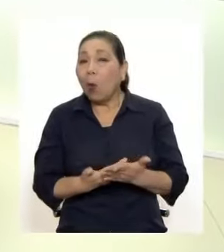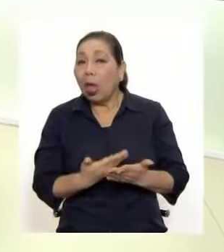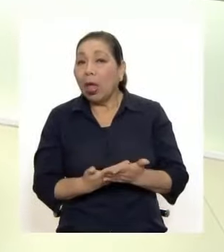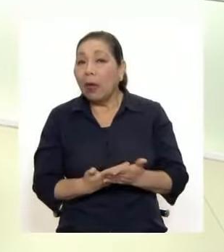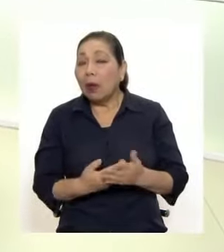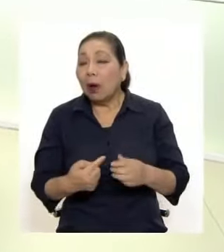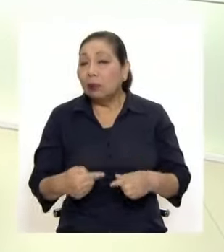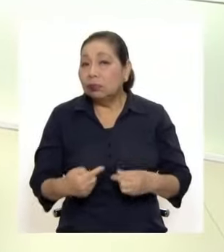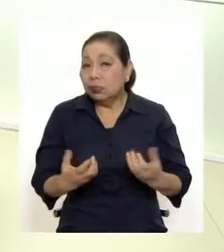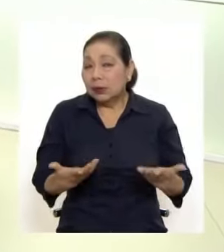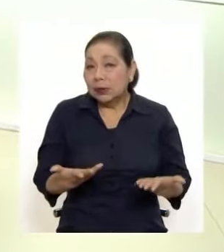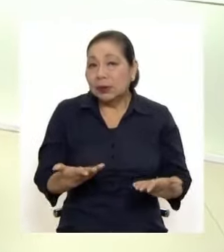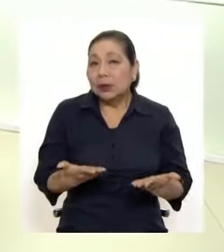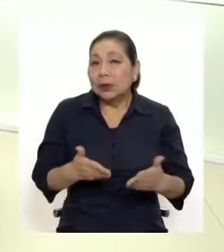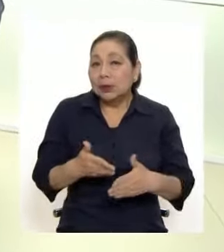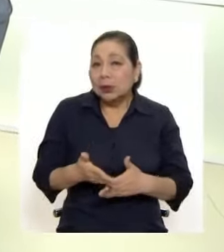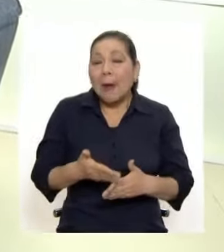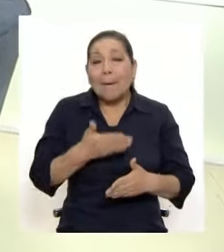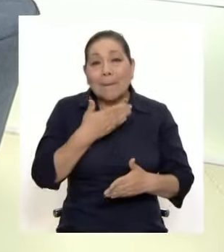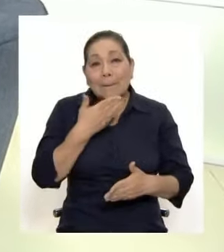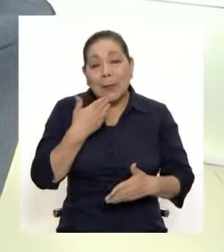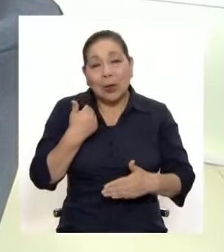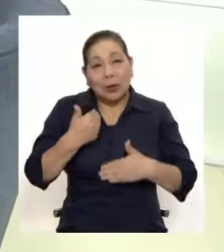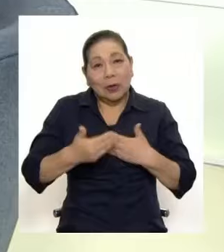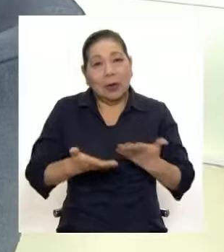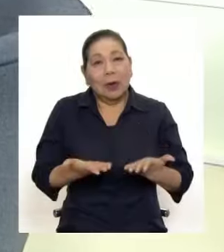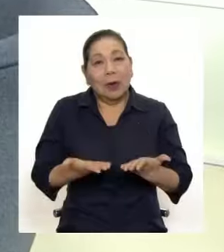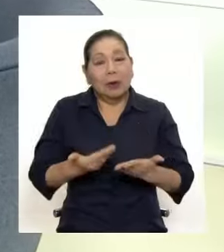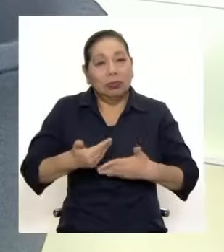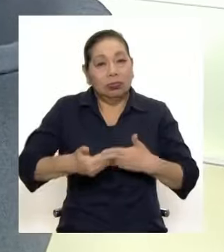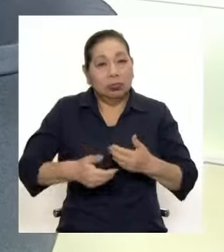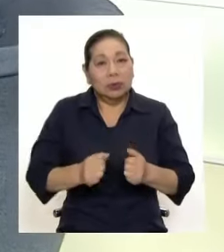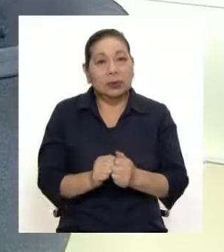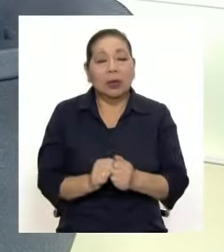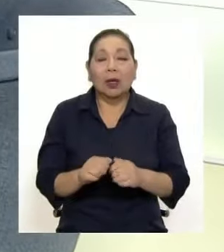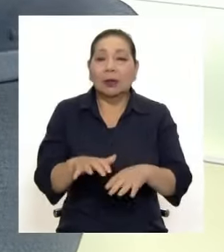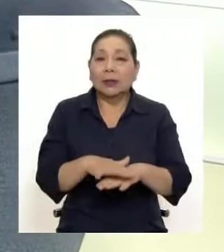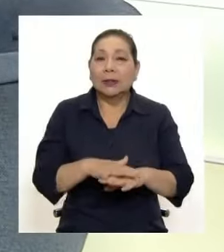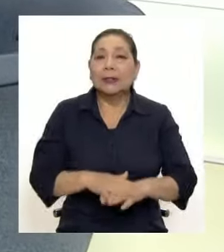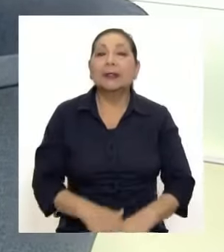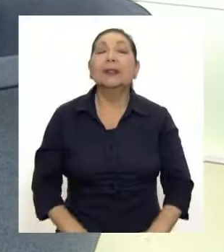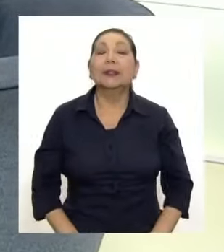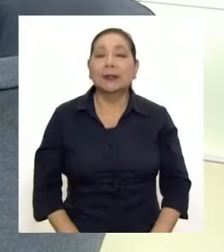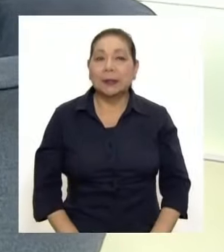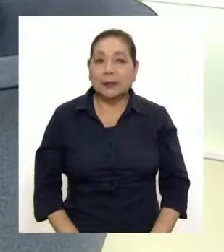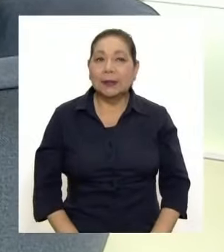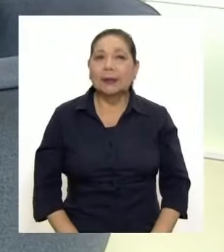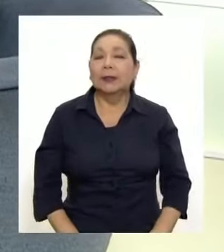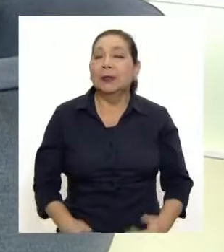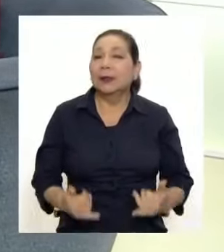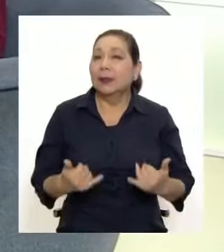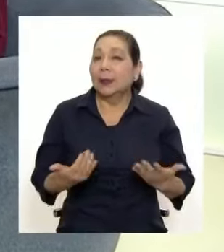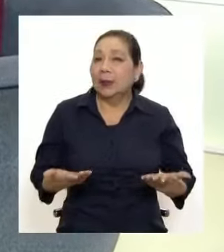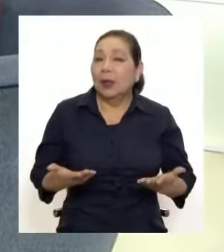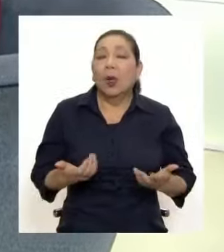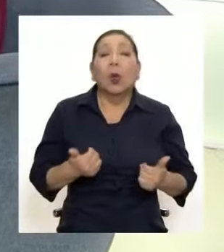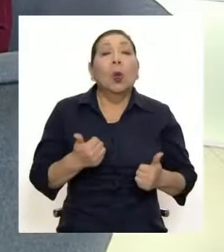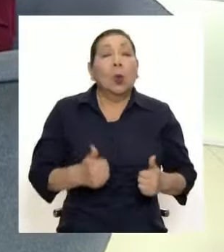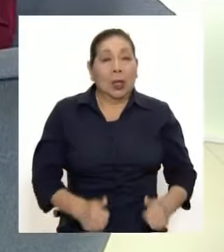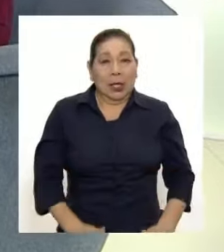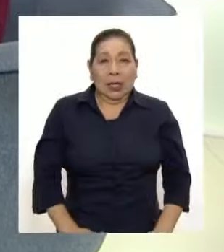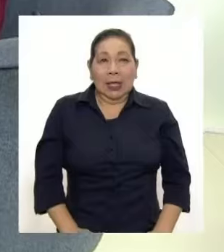la competitividad a través de la mejora continua de nuestros procedimientos administrativos No ahora cuál